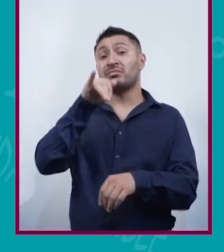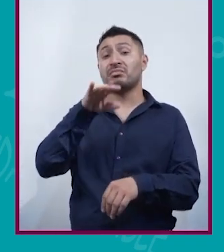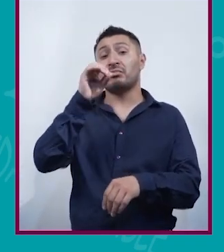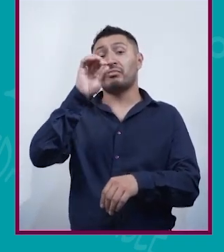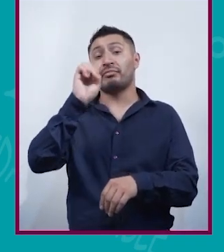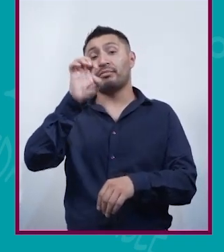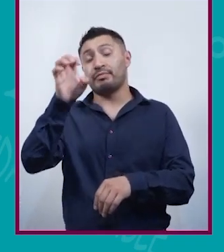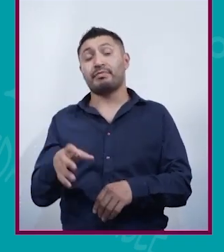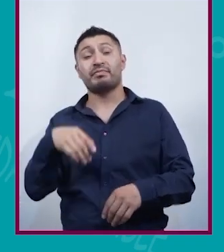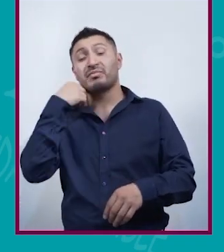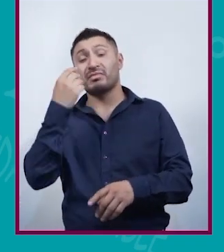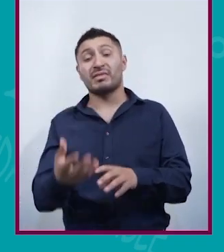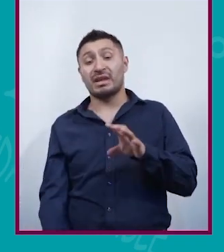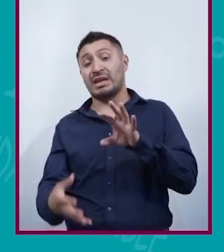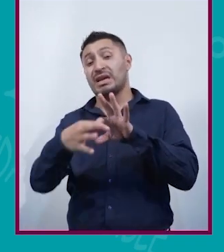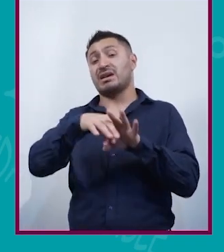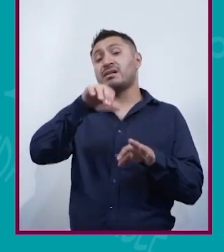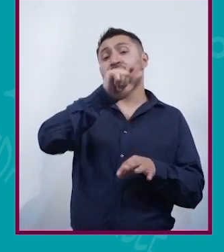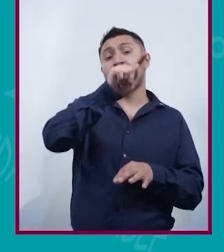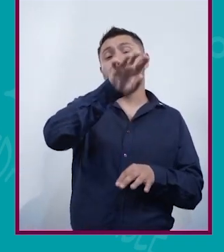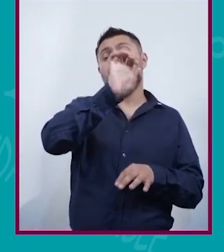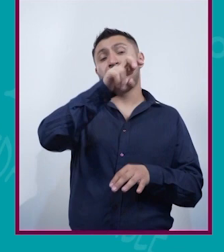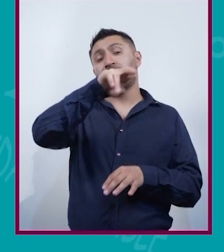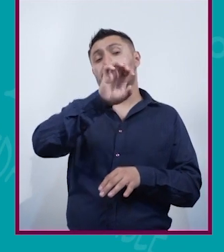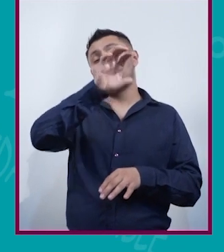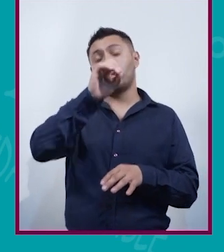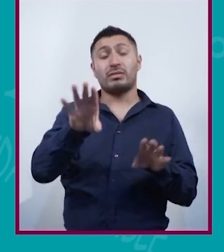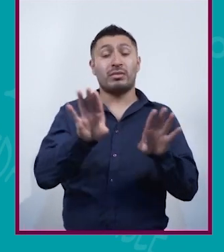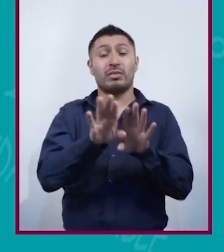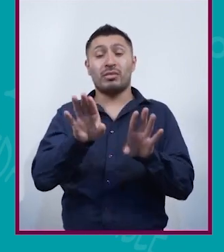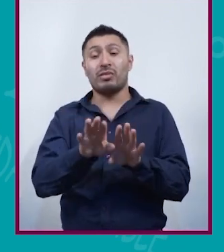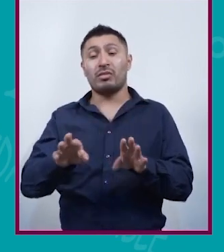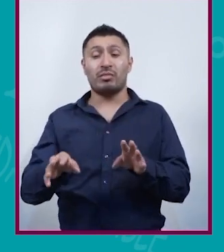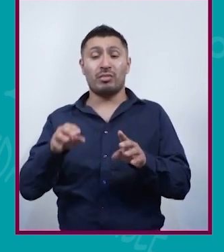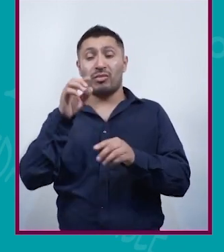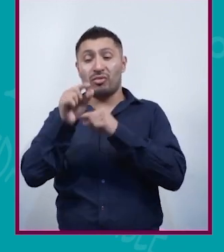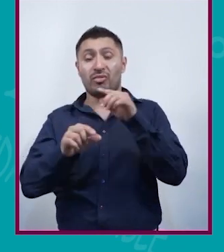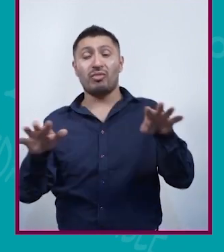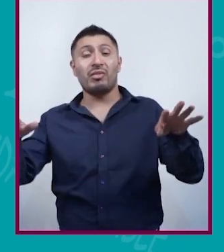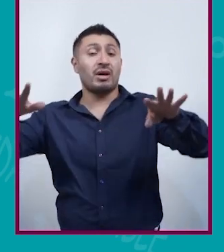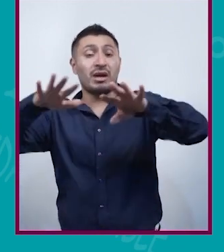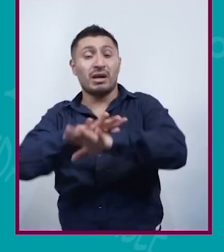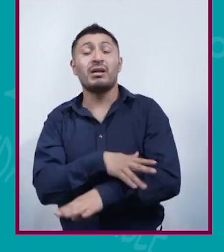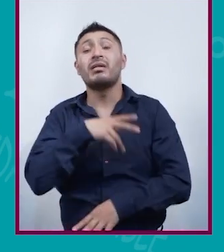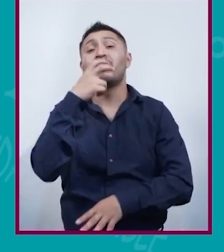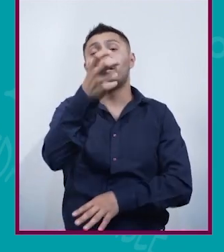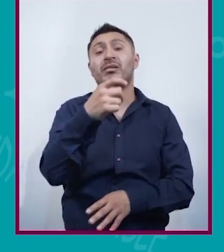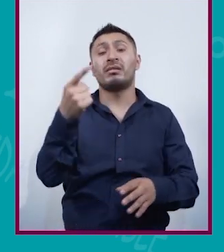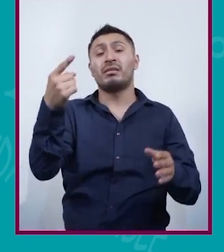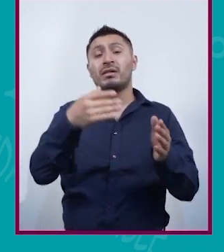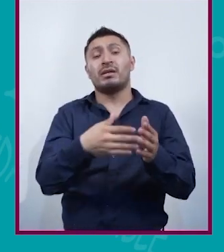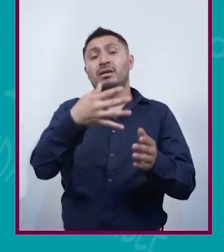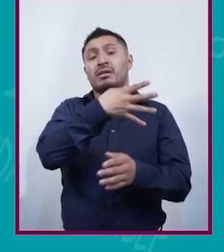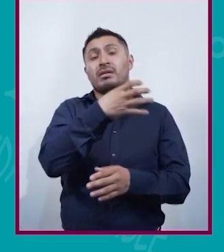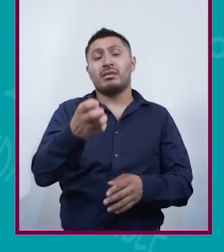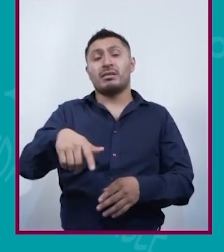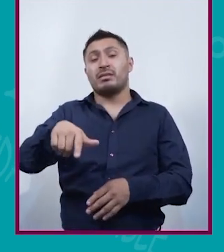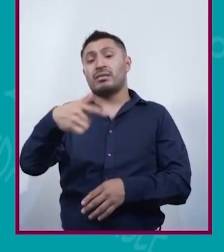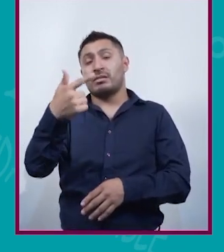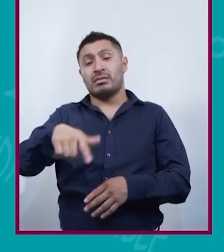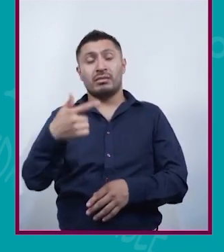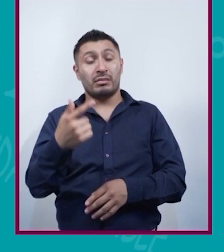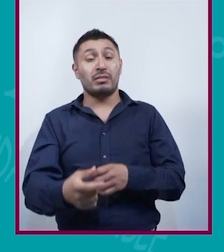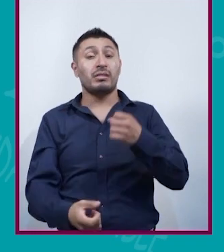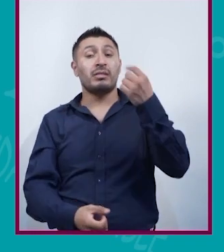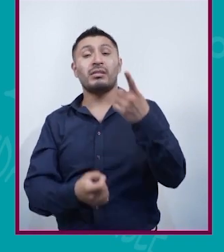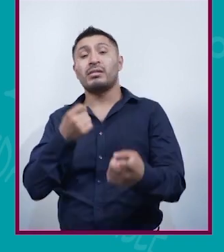sobre todo José Vasconcelos, que querían vincular al Ateneo con la revolución, con el proceso de cambio. Y